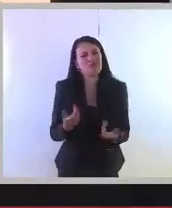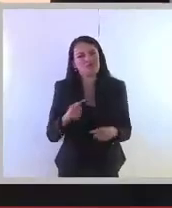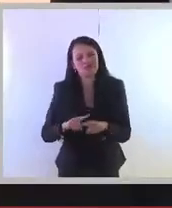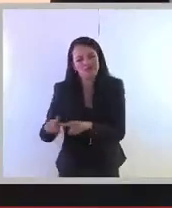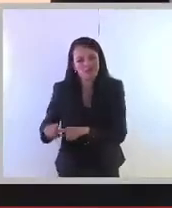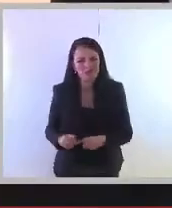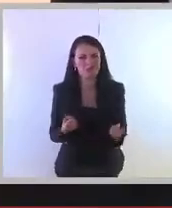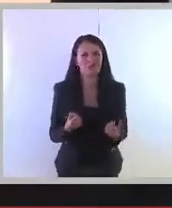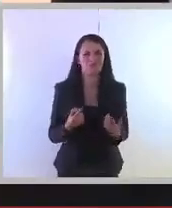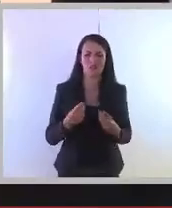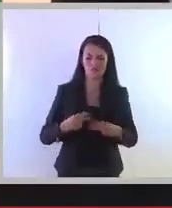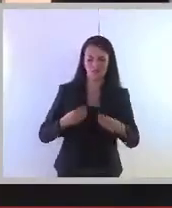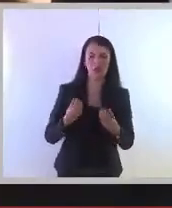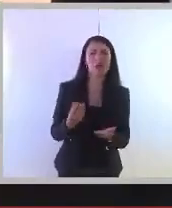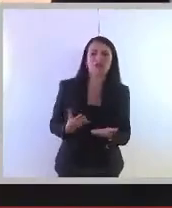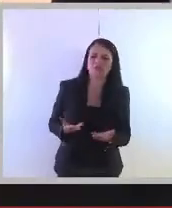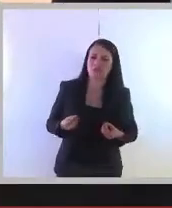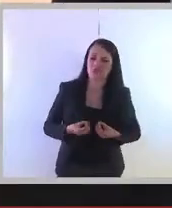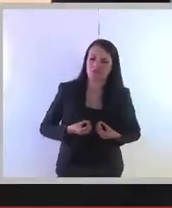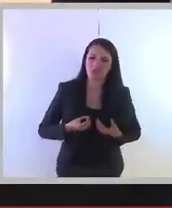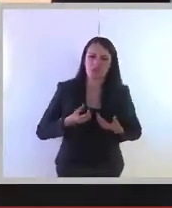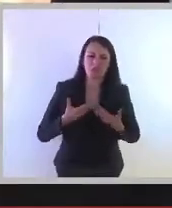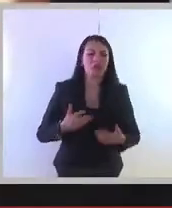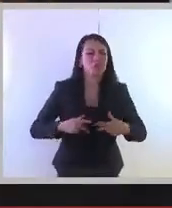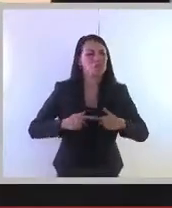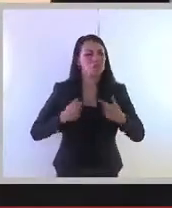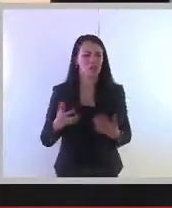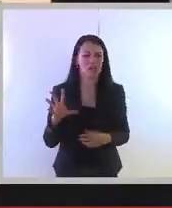contribuye a la vida de todos y todas.